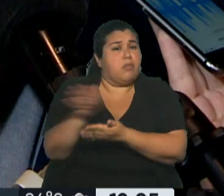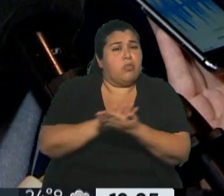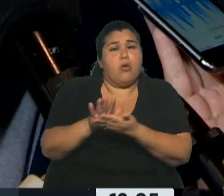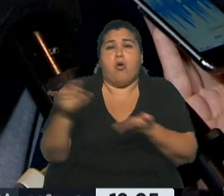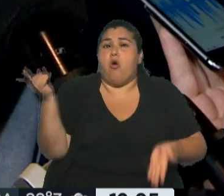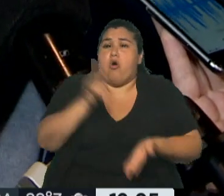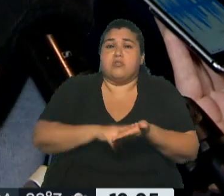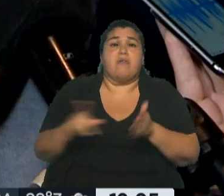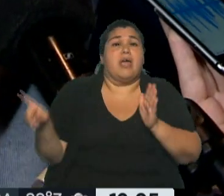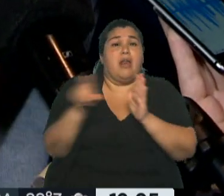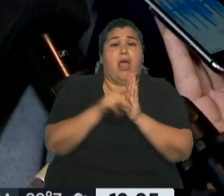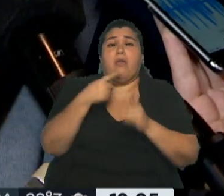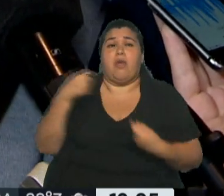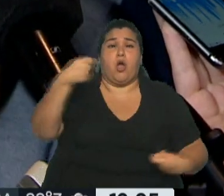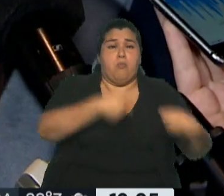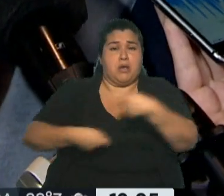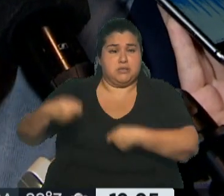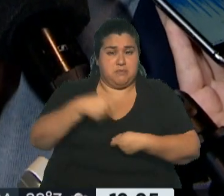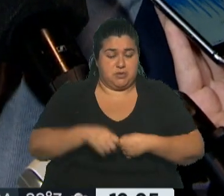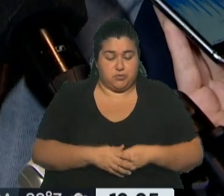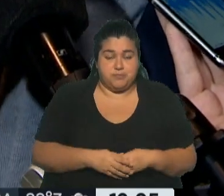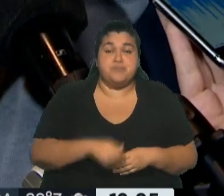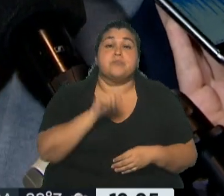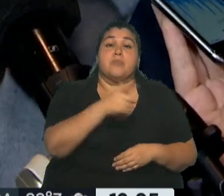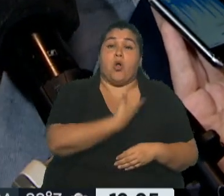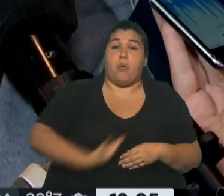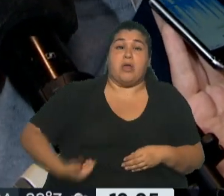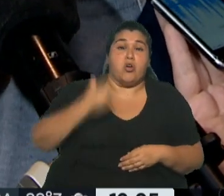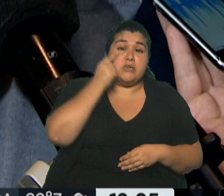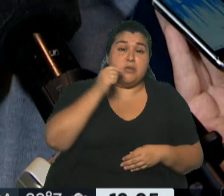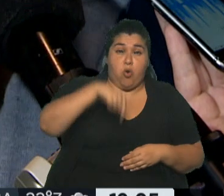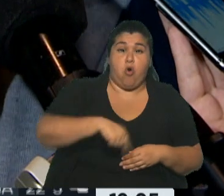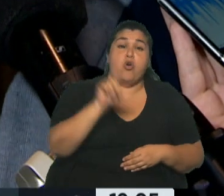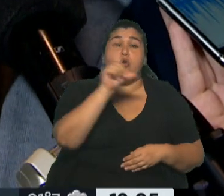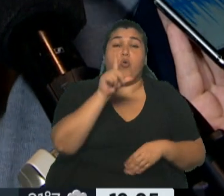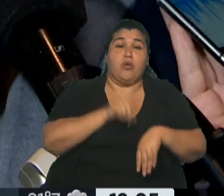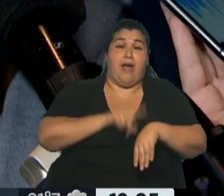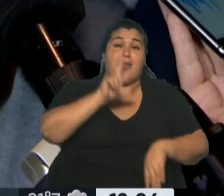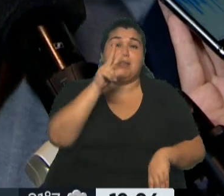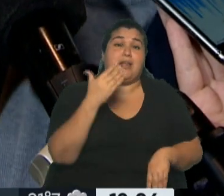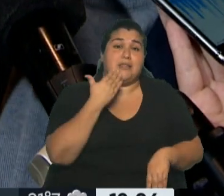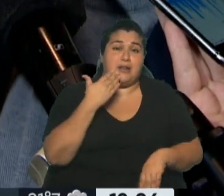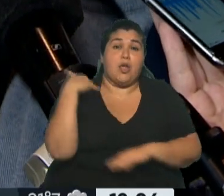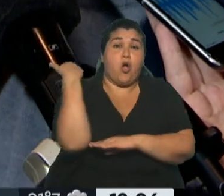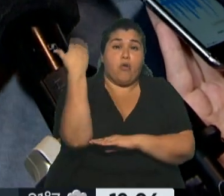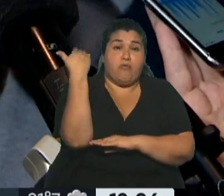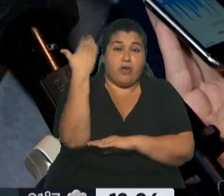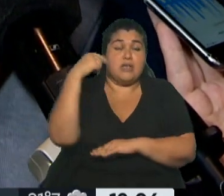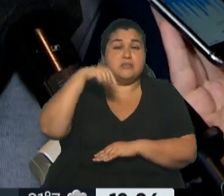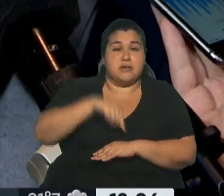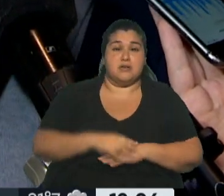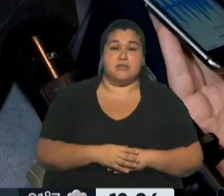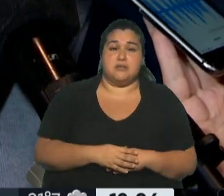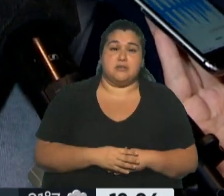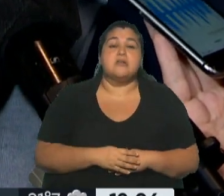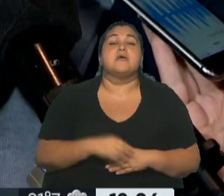coparticipación tras la medida del gobierno nacional el gobernador kisil of dará este lunes a las 3 de la tarde una conferencia de prensa